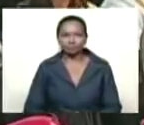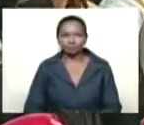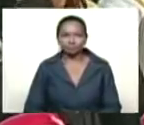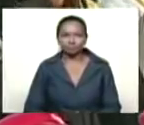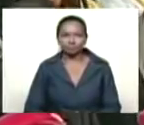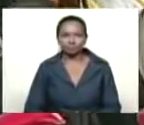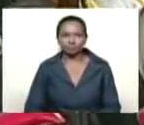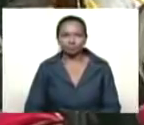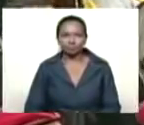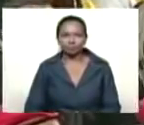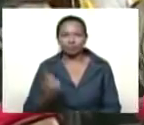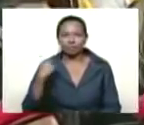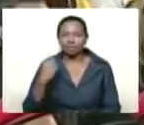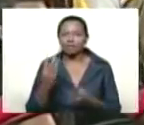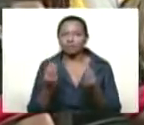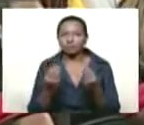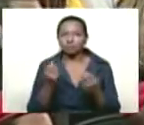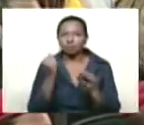Tiene mucho trabajo,